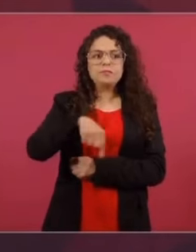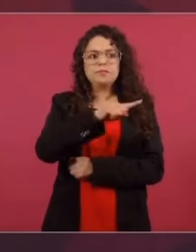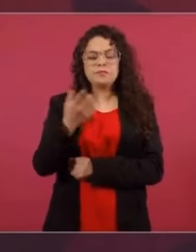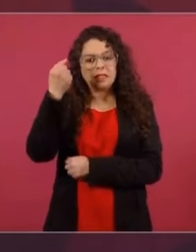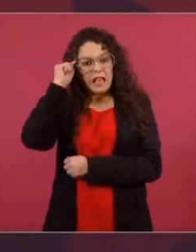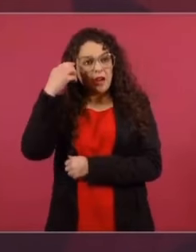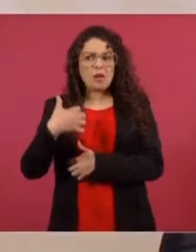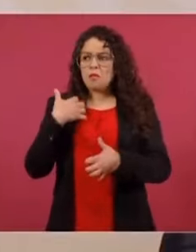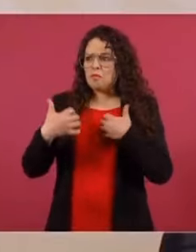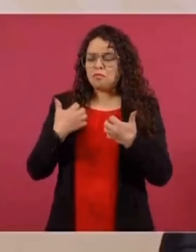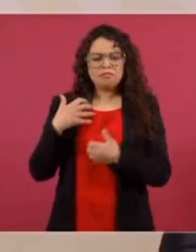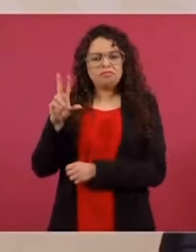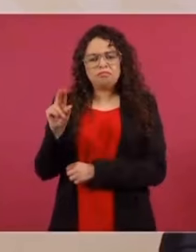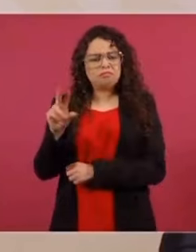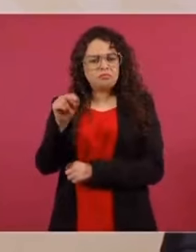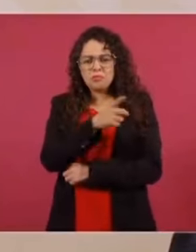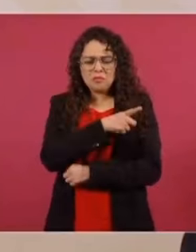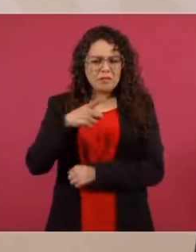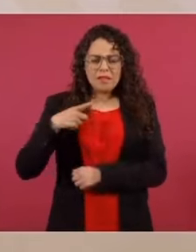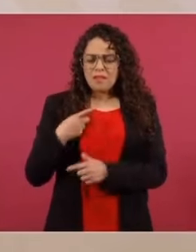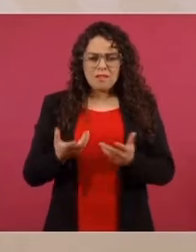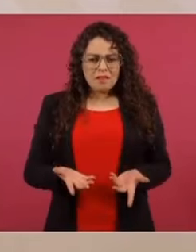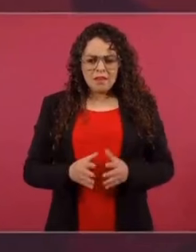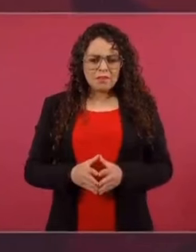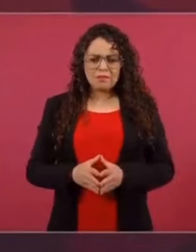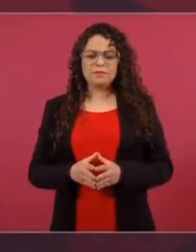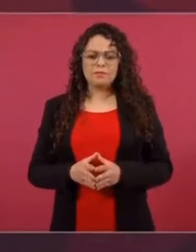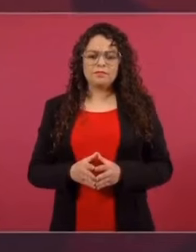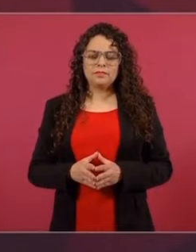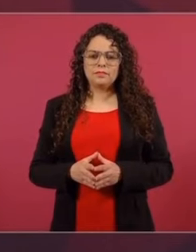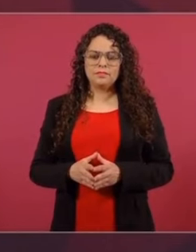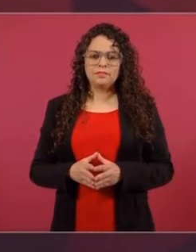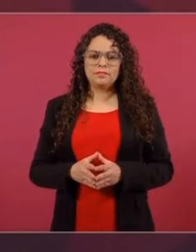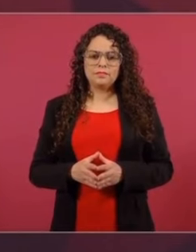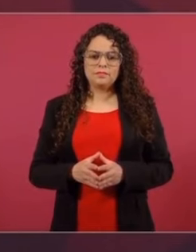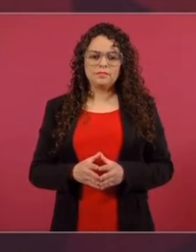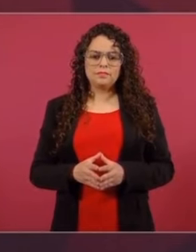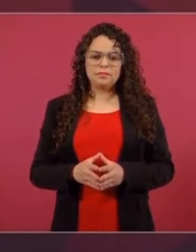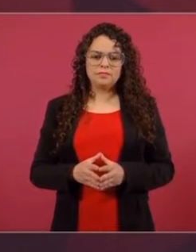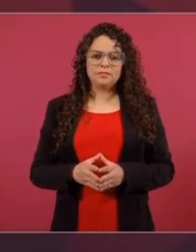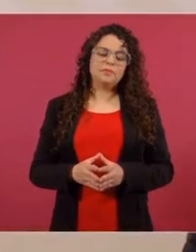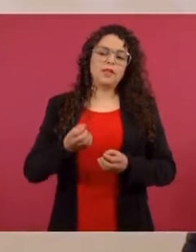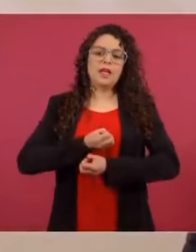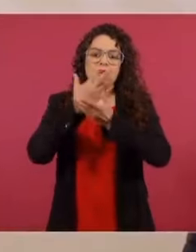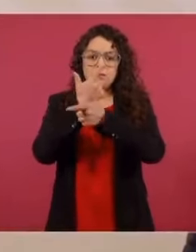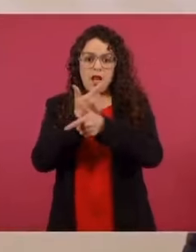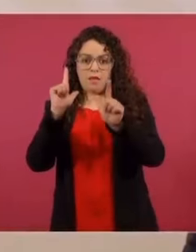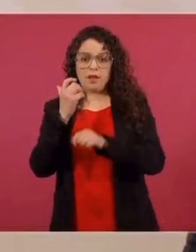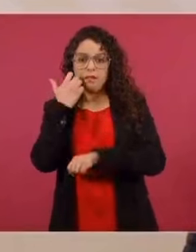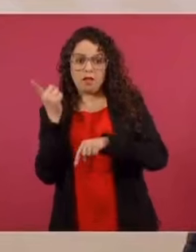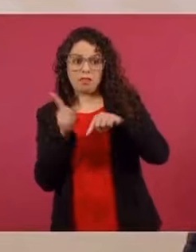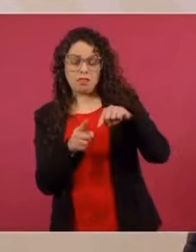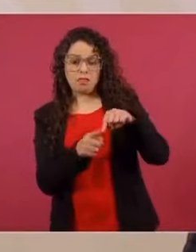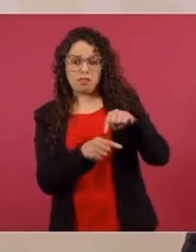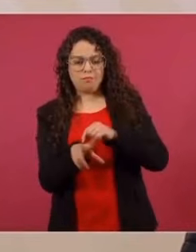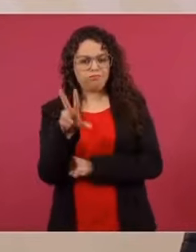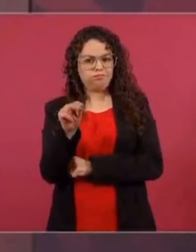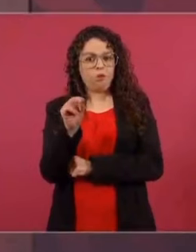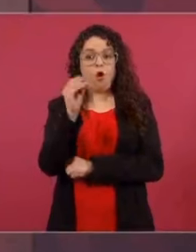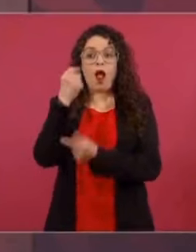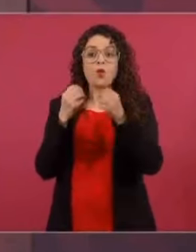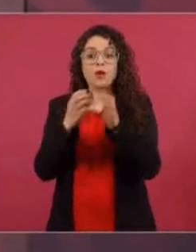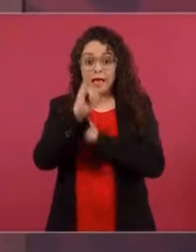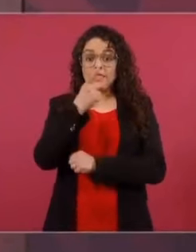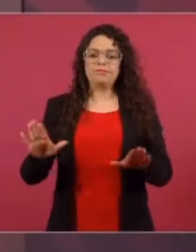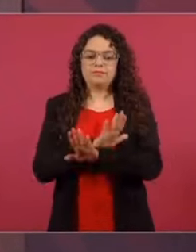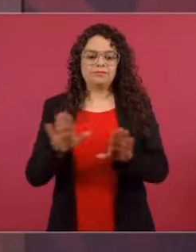debemos enojarnos. Yo tengo y otros datos. Y no limitar la libertad de expresión. Apúntele bien. Garantizar